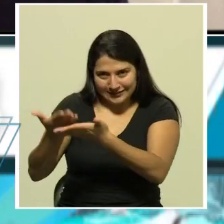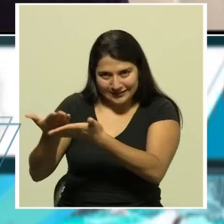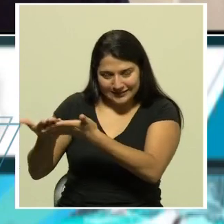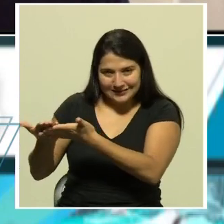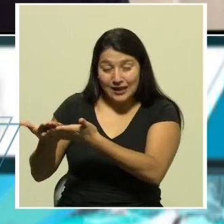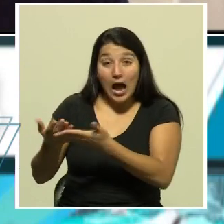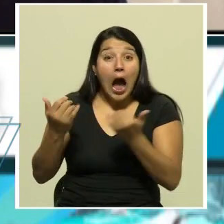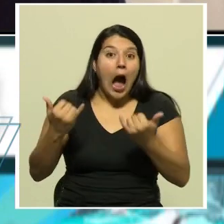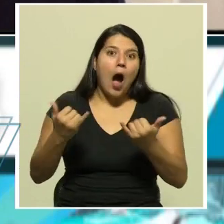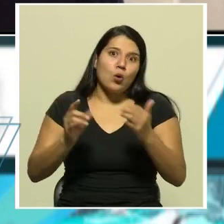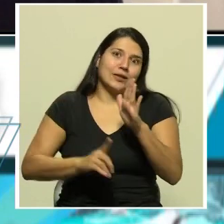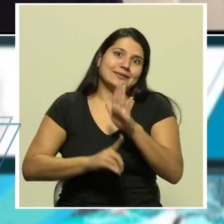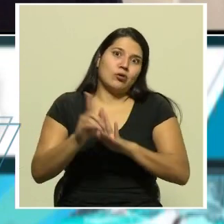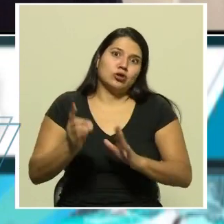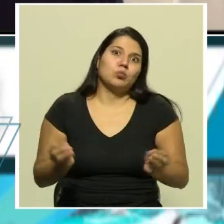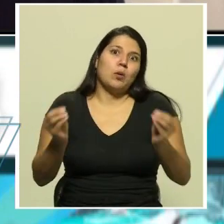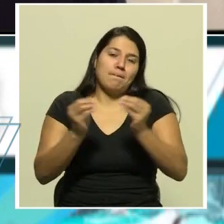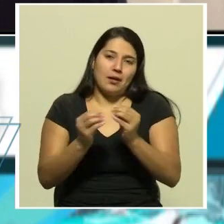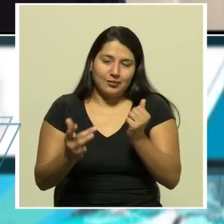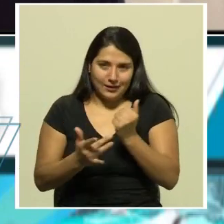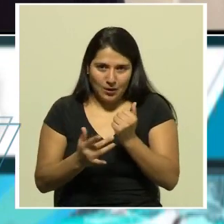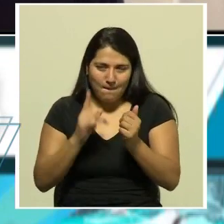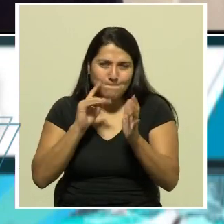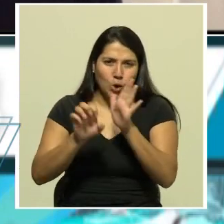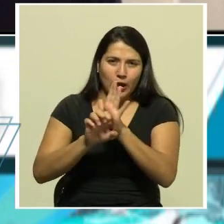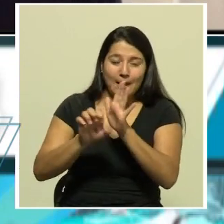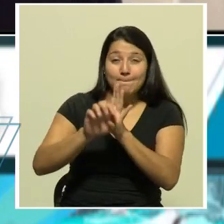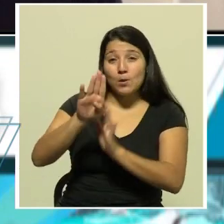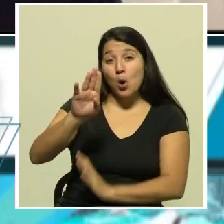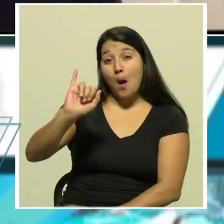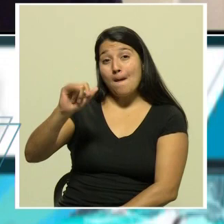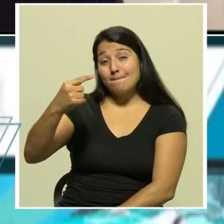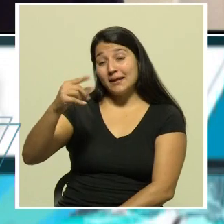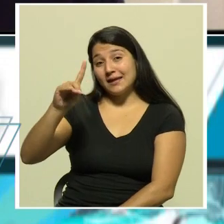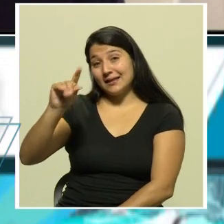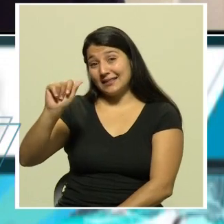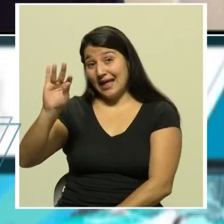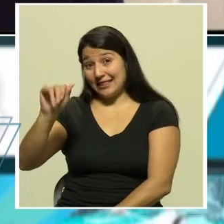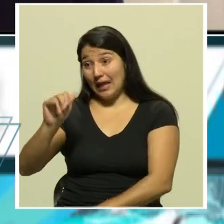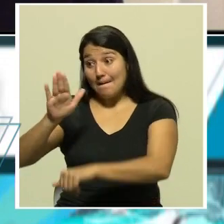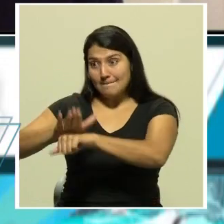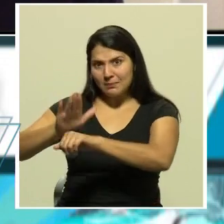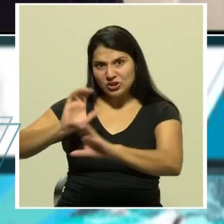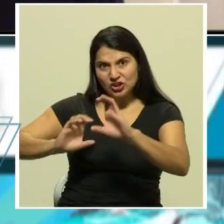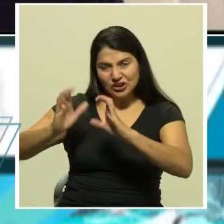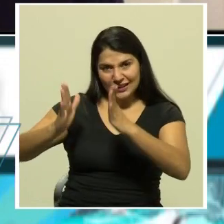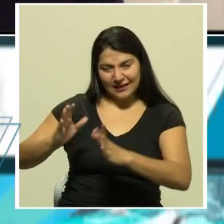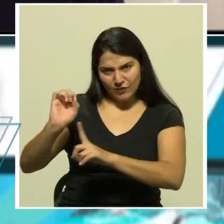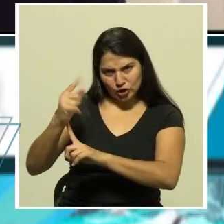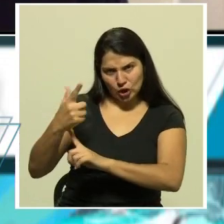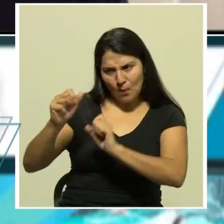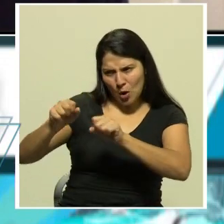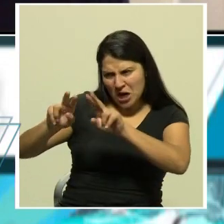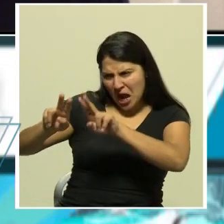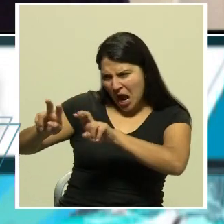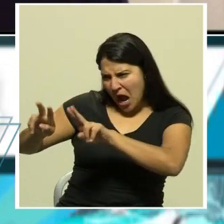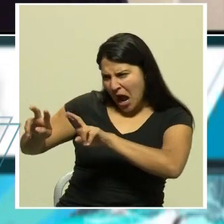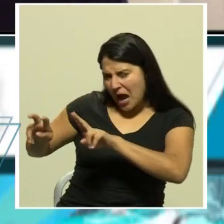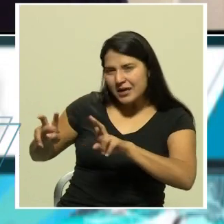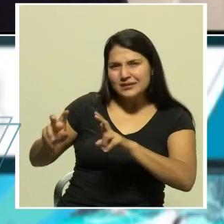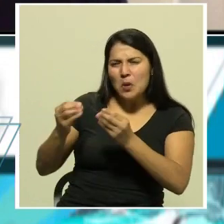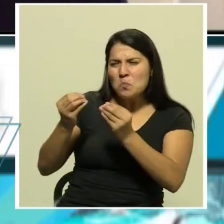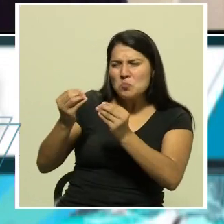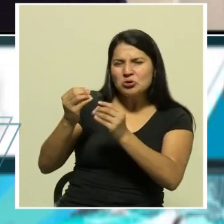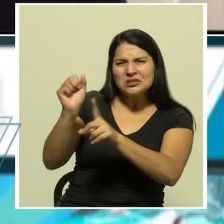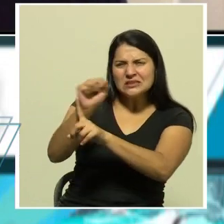desarrollado muchísimo más esas tecnologías. Por ejemplo, el Big Data le permite a los científicos sociales analizar un número de millones de